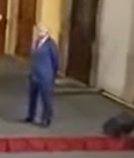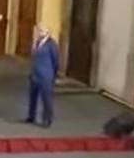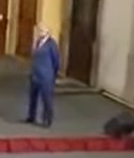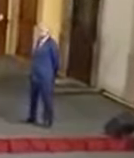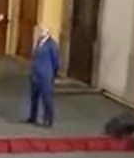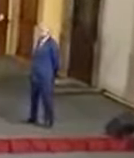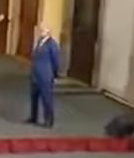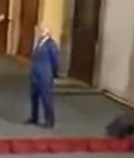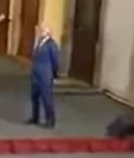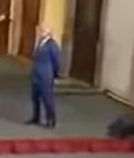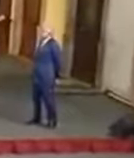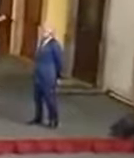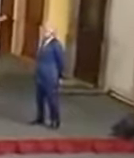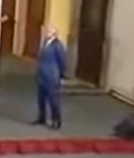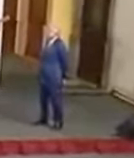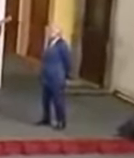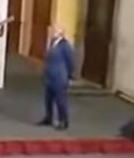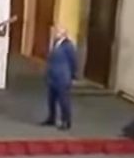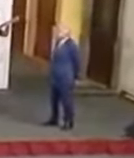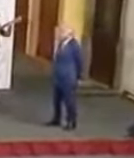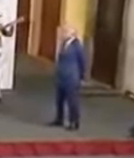¡Felicidades a todas las mamás de México!